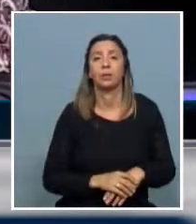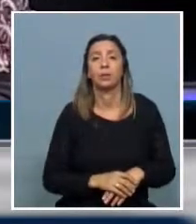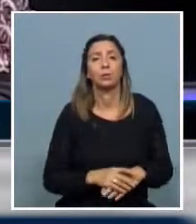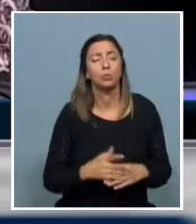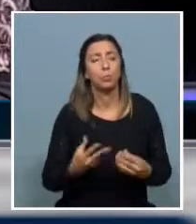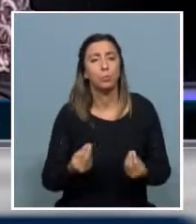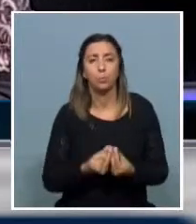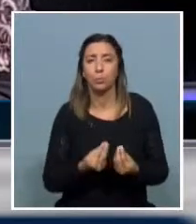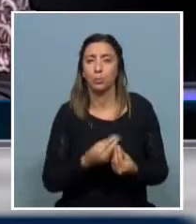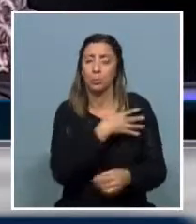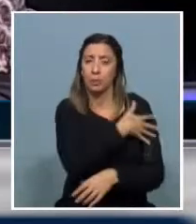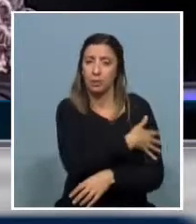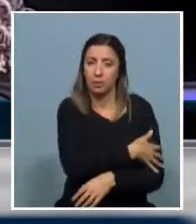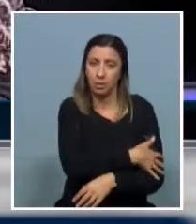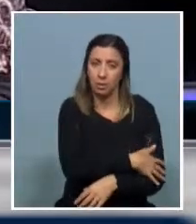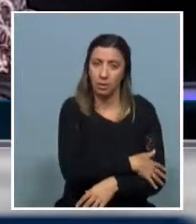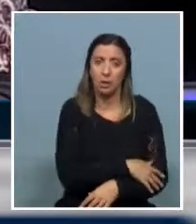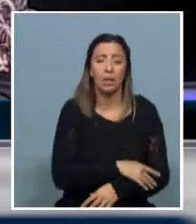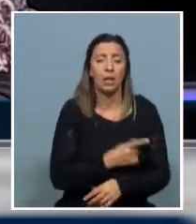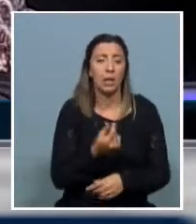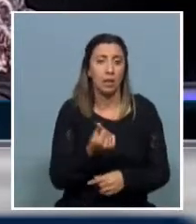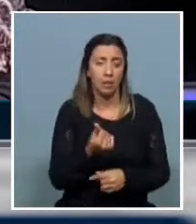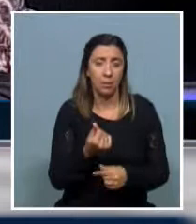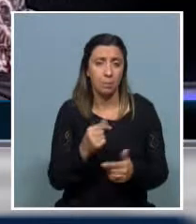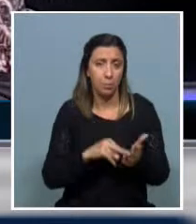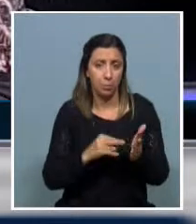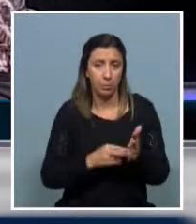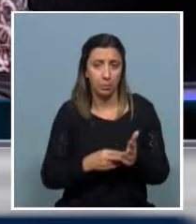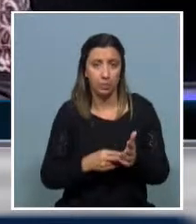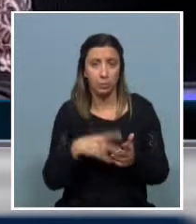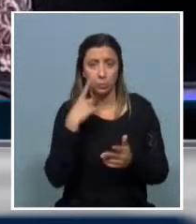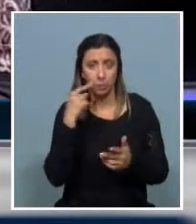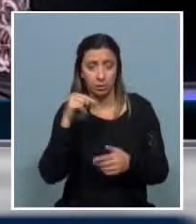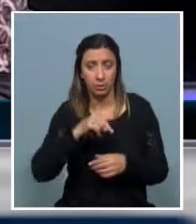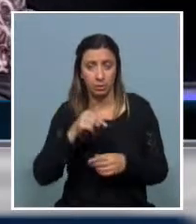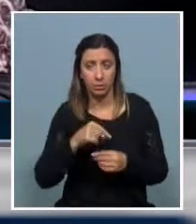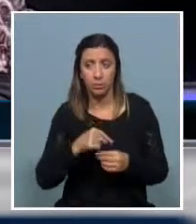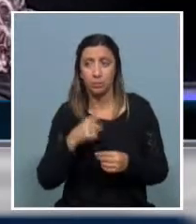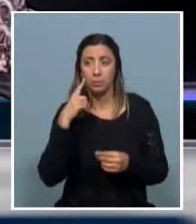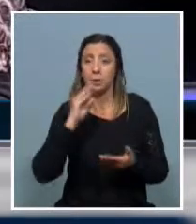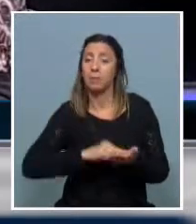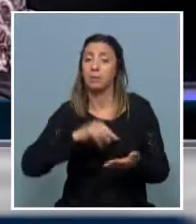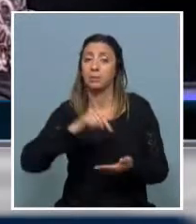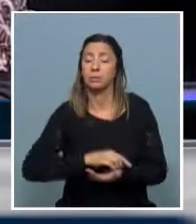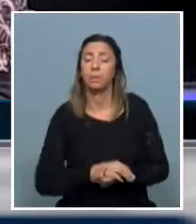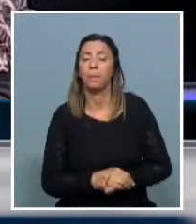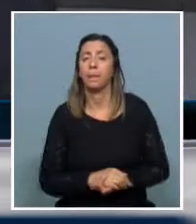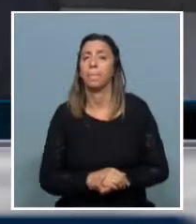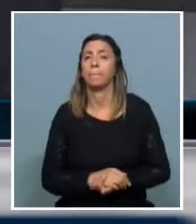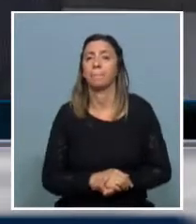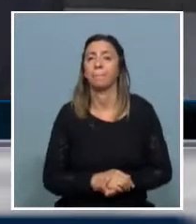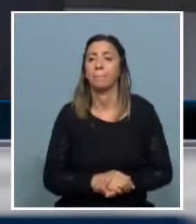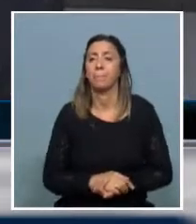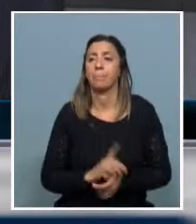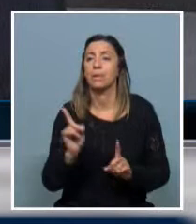vulnerabilidad económica. Y quinto, arraigo, que es aquellas personas que tienen mayor residencia en la provincia. ¿Ahí no se